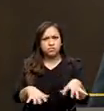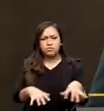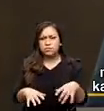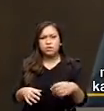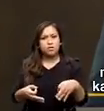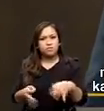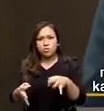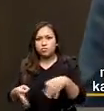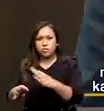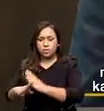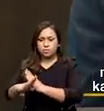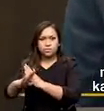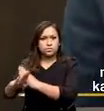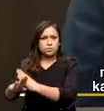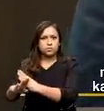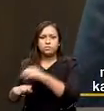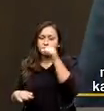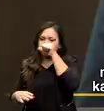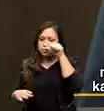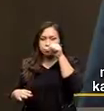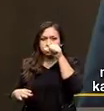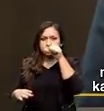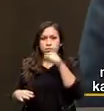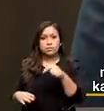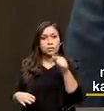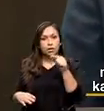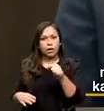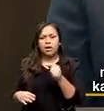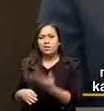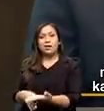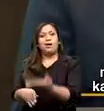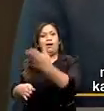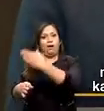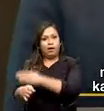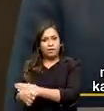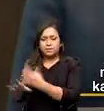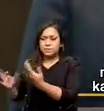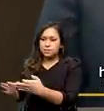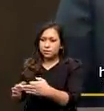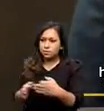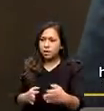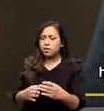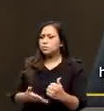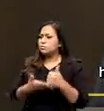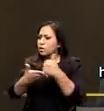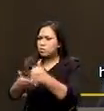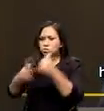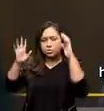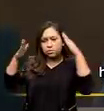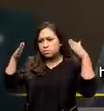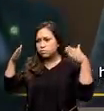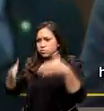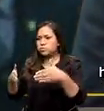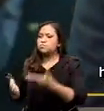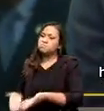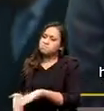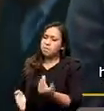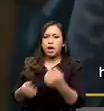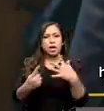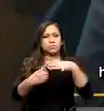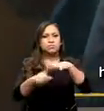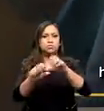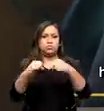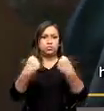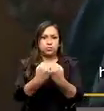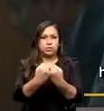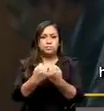la prevención del uso y consumo de las drogas, el diagnóstico, tratamiento, rehabilitación e inclusión social